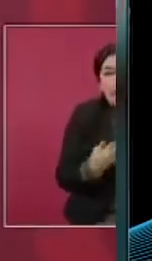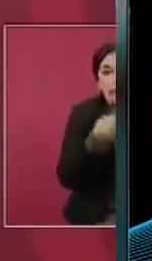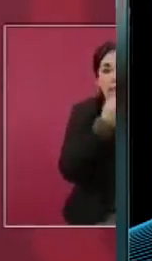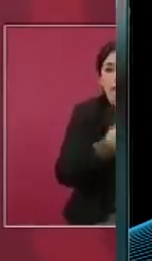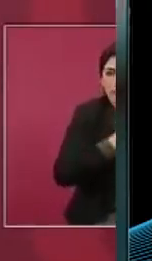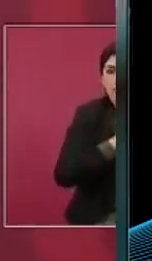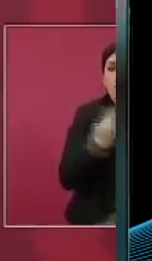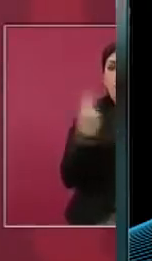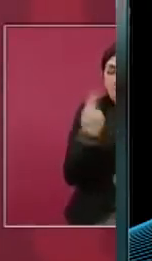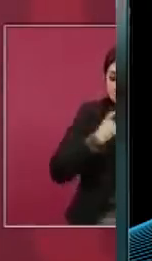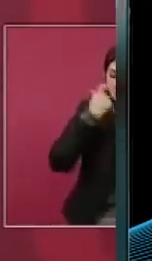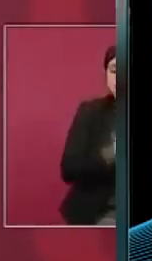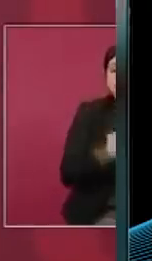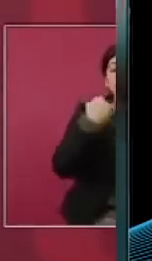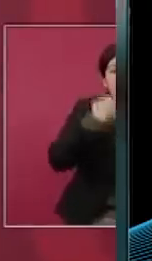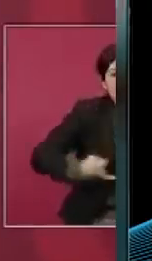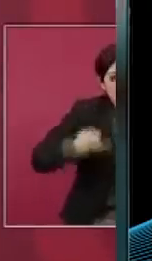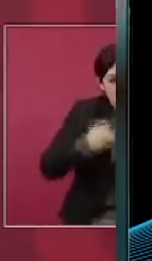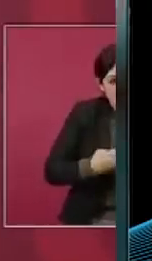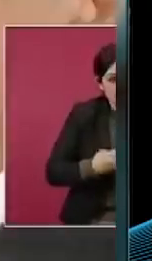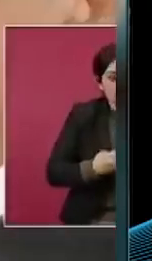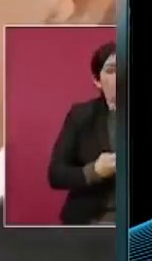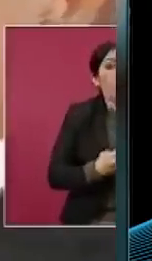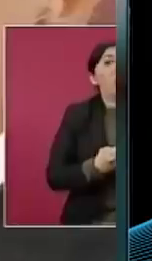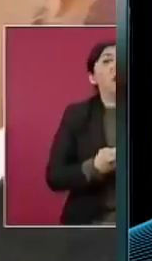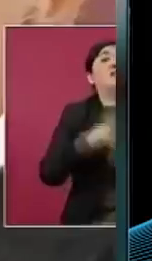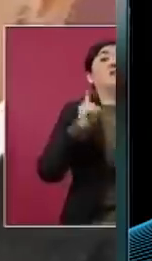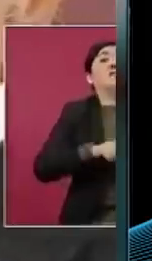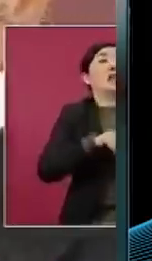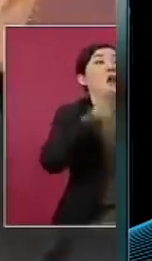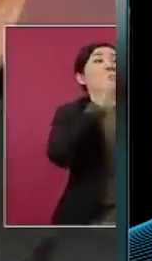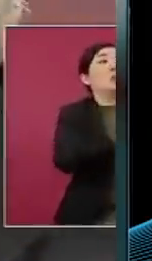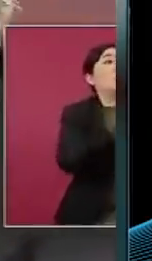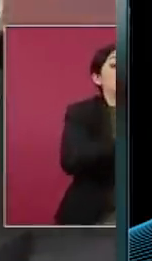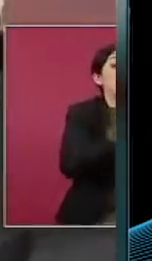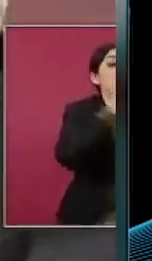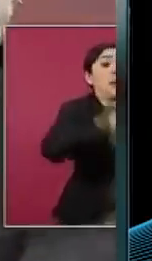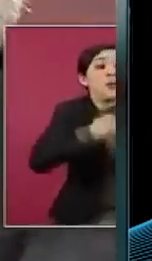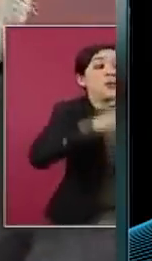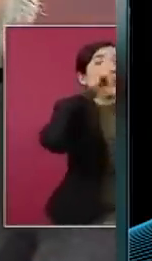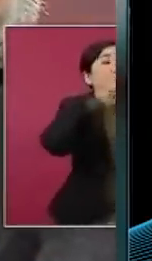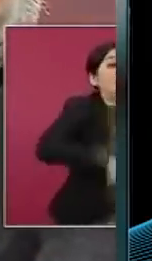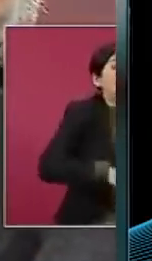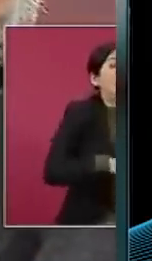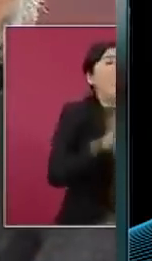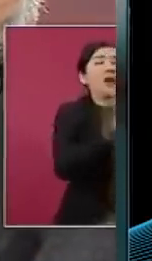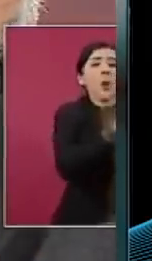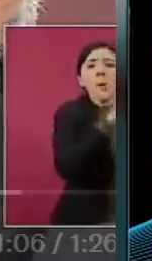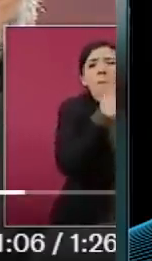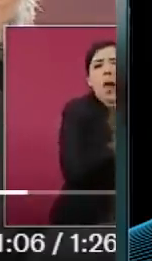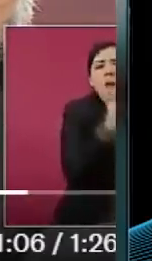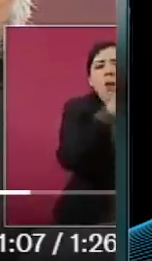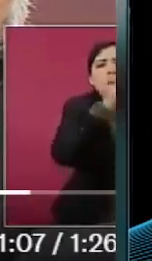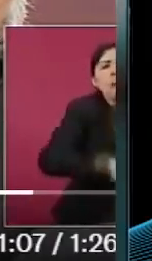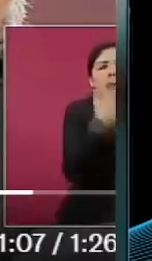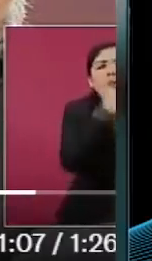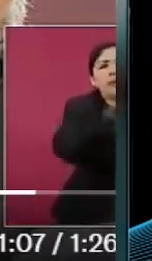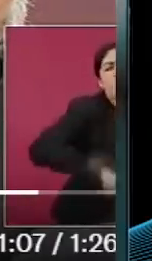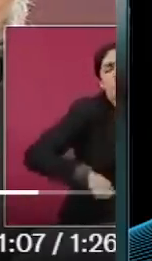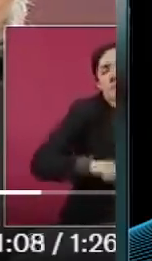Hay que pagar los impuestos, nada de privilegios fiscales, nada de condonaciones,